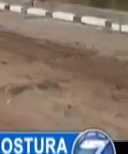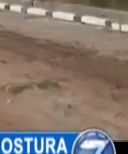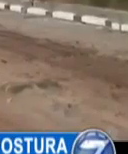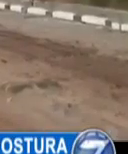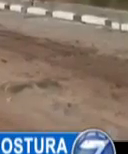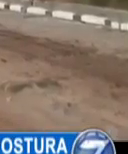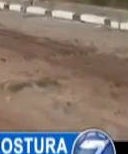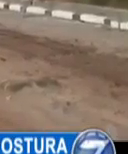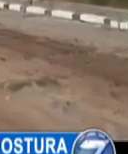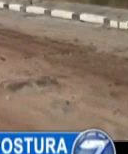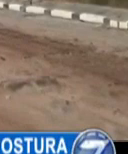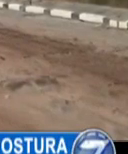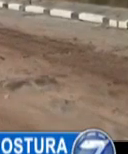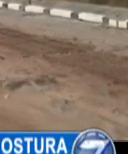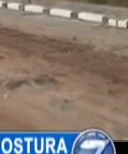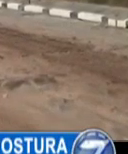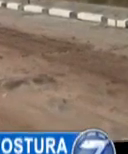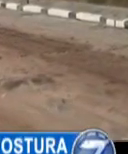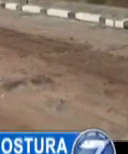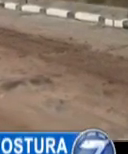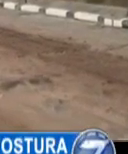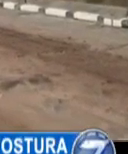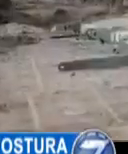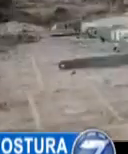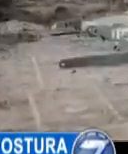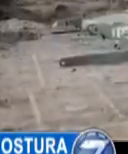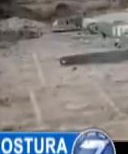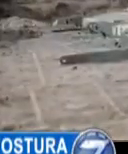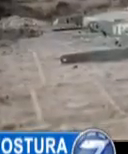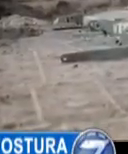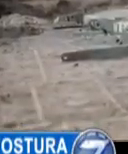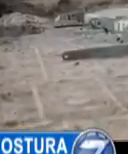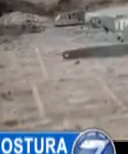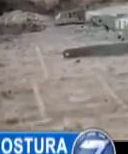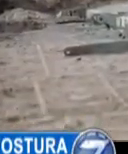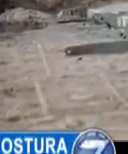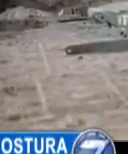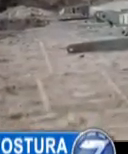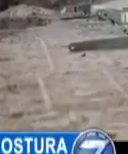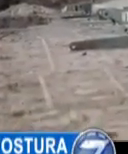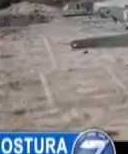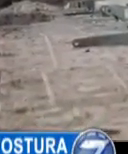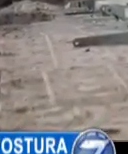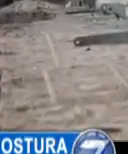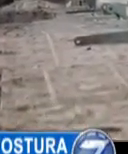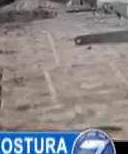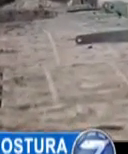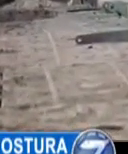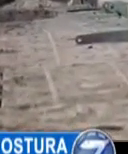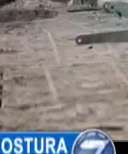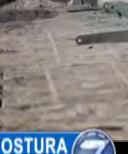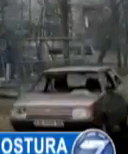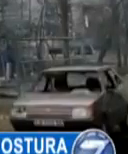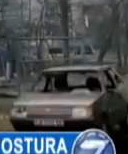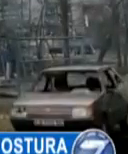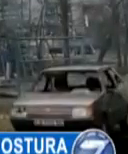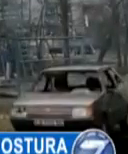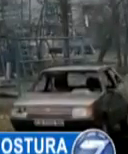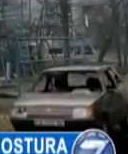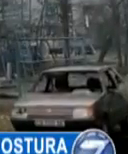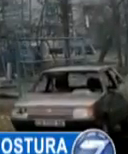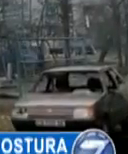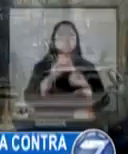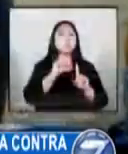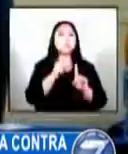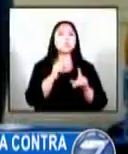esta invasión ilegal a un país soberano. Es por ello que reitero el interés primordial de destacar que Guatemala es un país